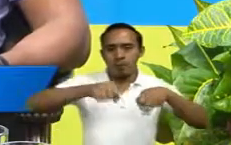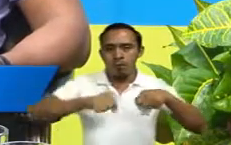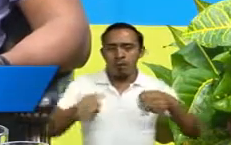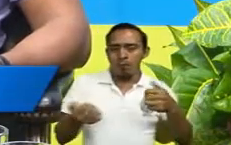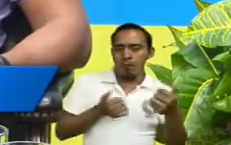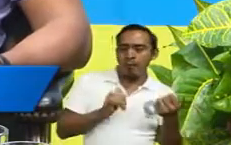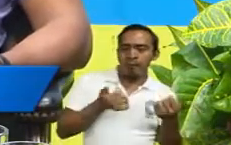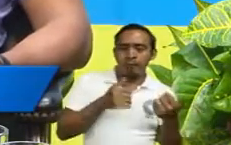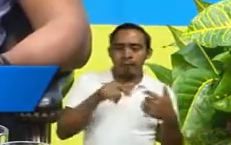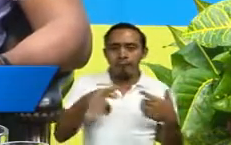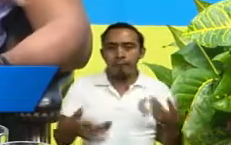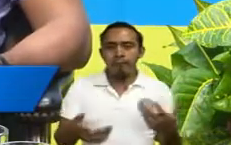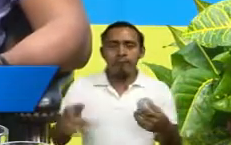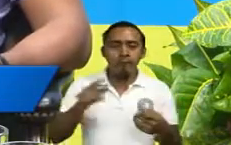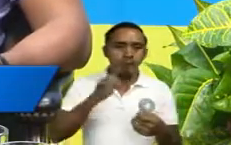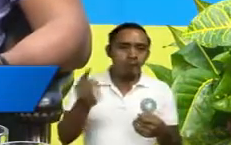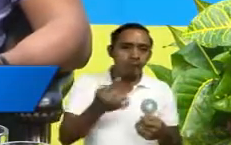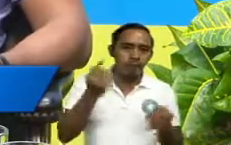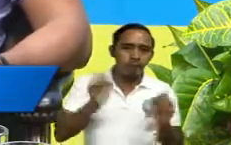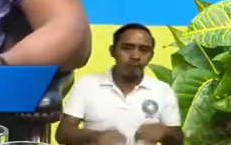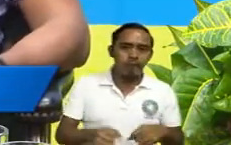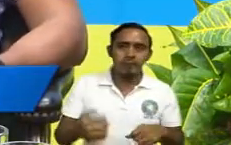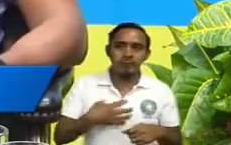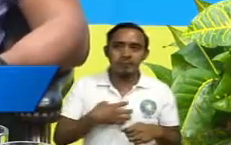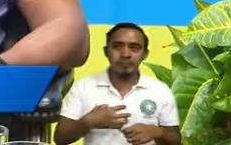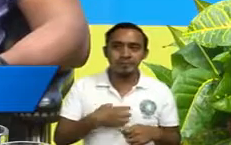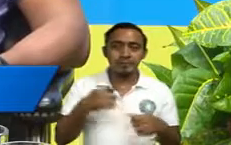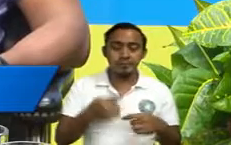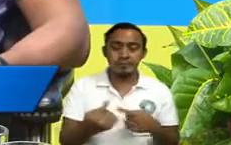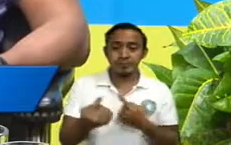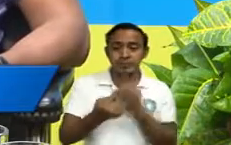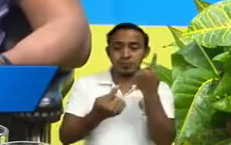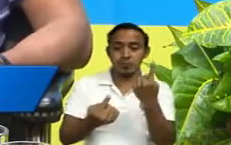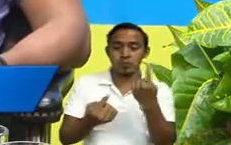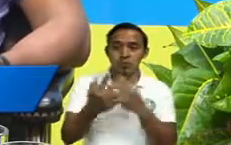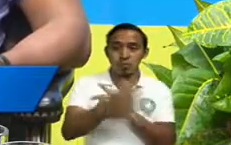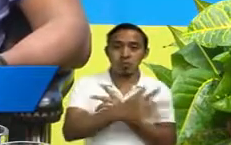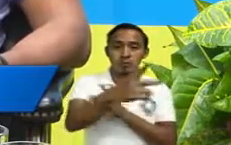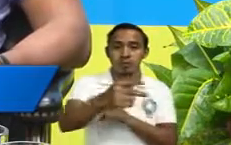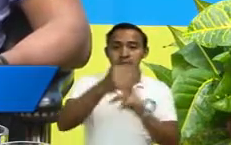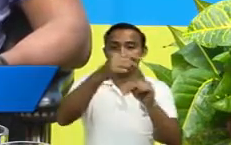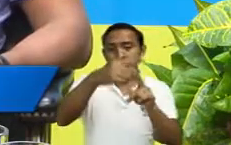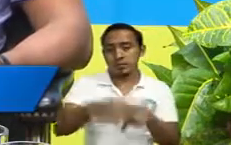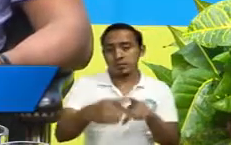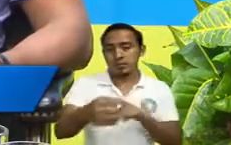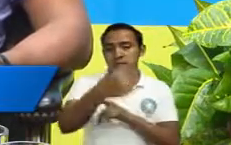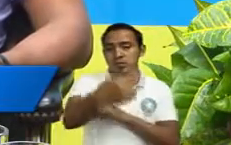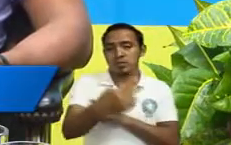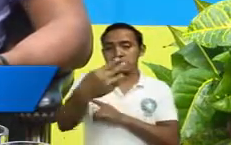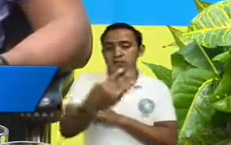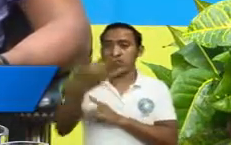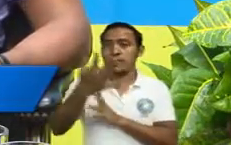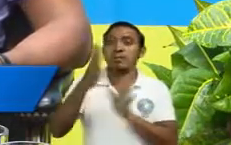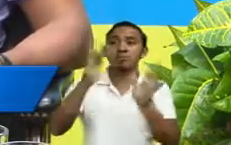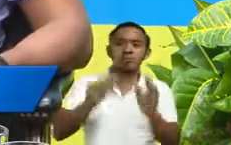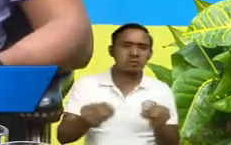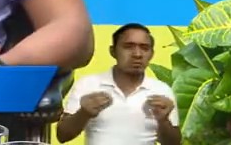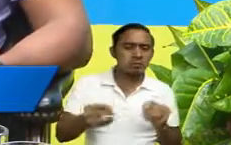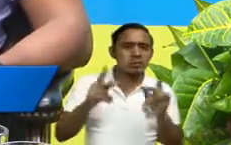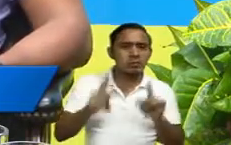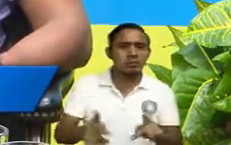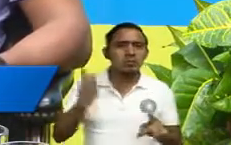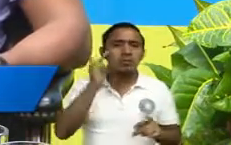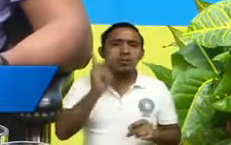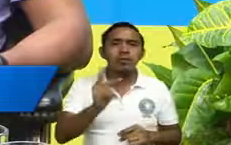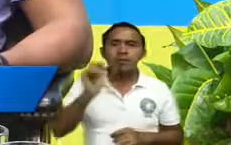de ebriedad, que no solo puede causar daños a él, sino a una tercera, cuarta persona. Hemos visto en